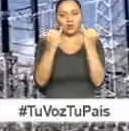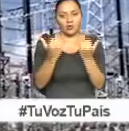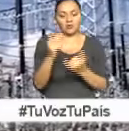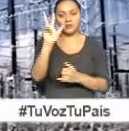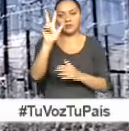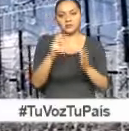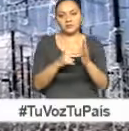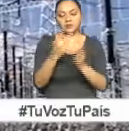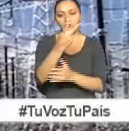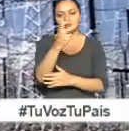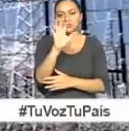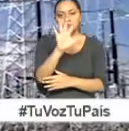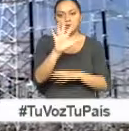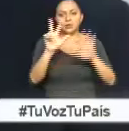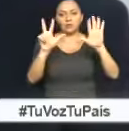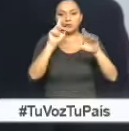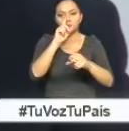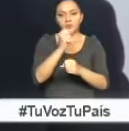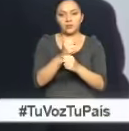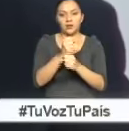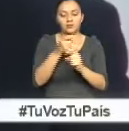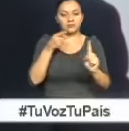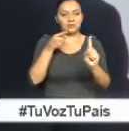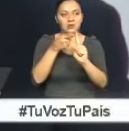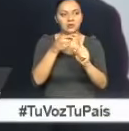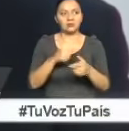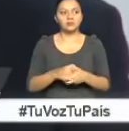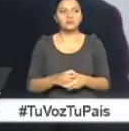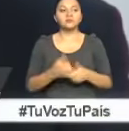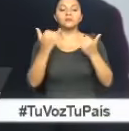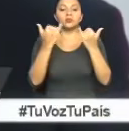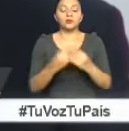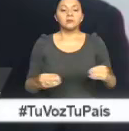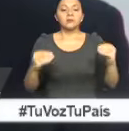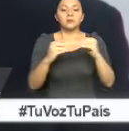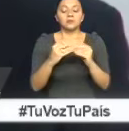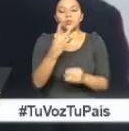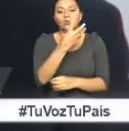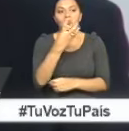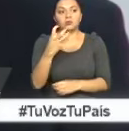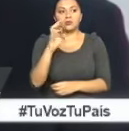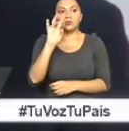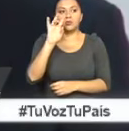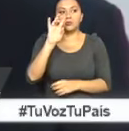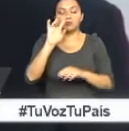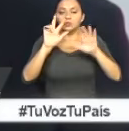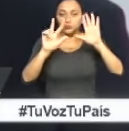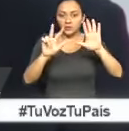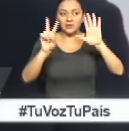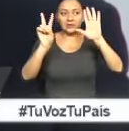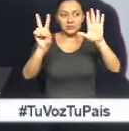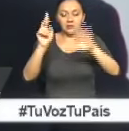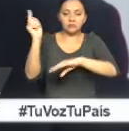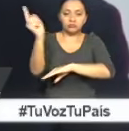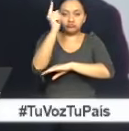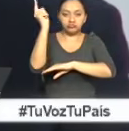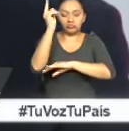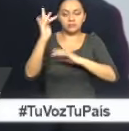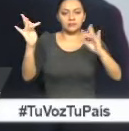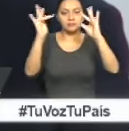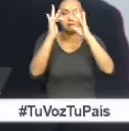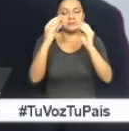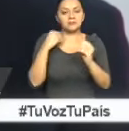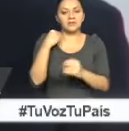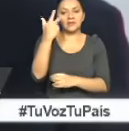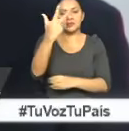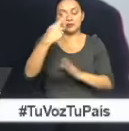3.258 empleos directos. La central hidroeléctrica Sopladora tiene una capacidad de 487 megavatios, está conformado por